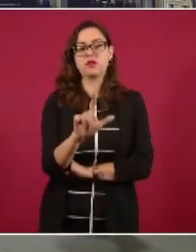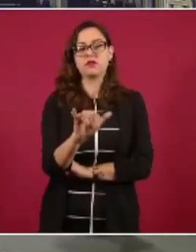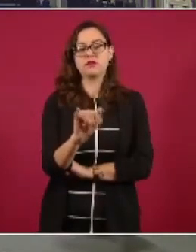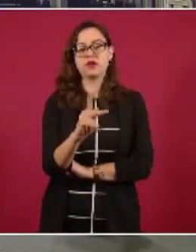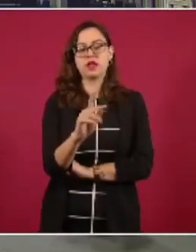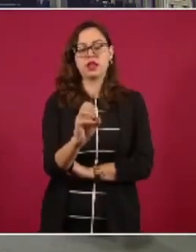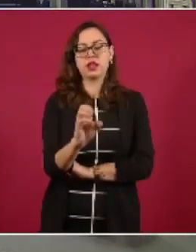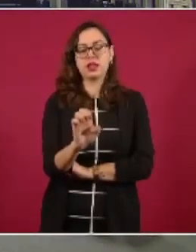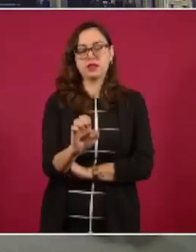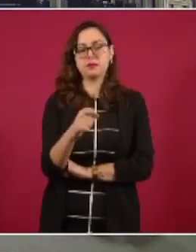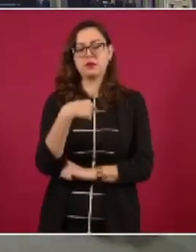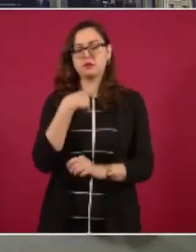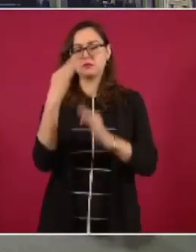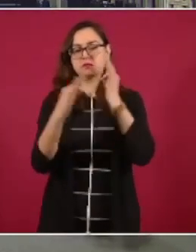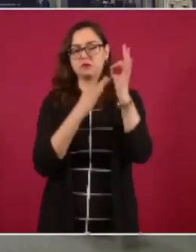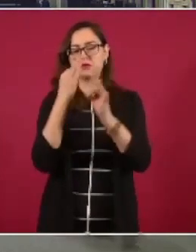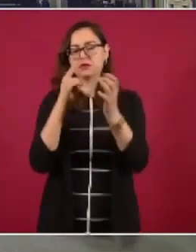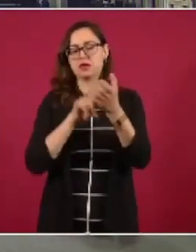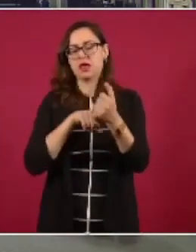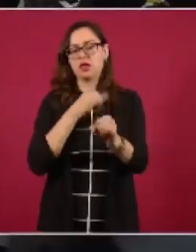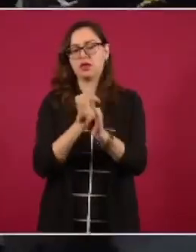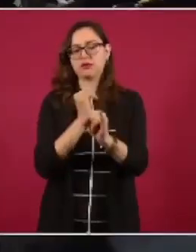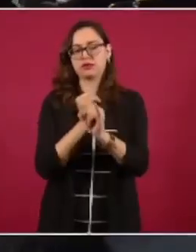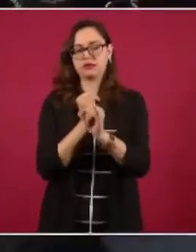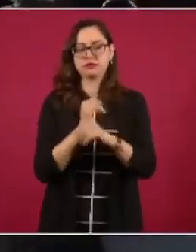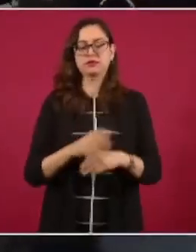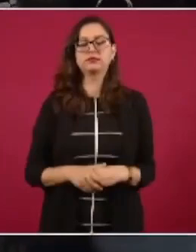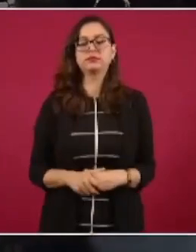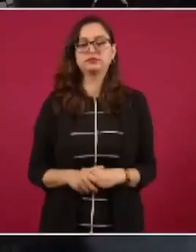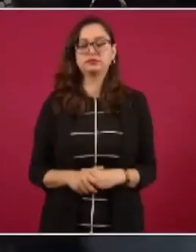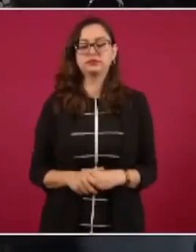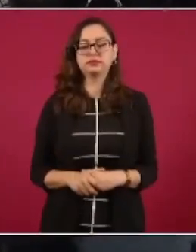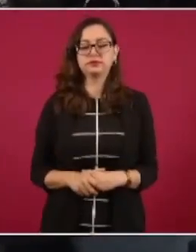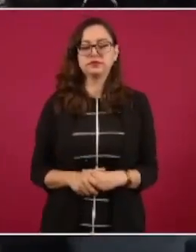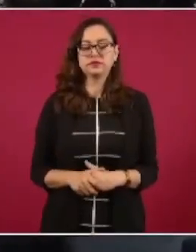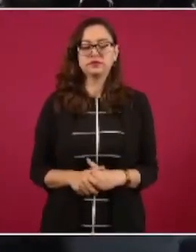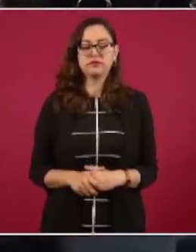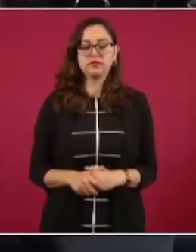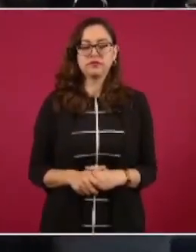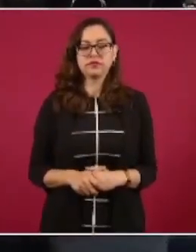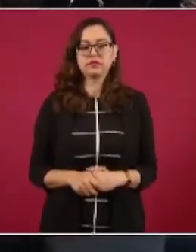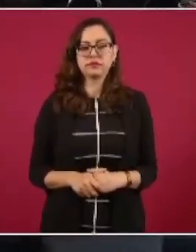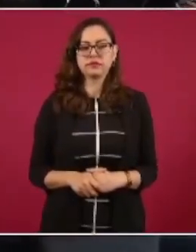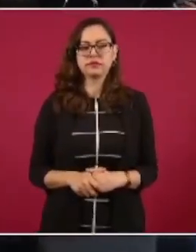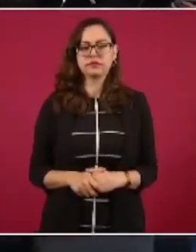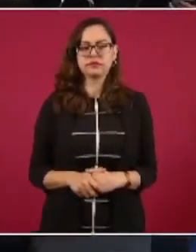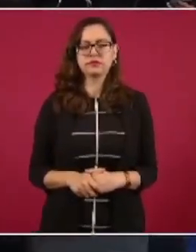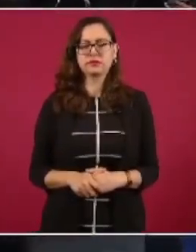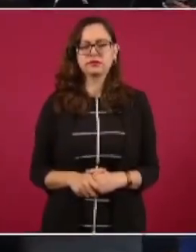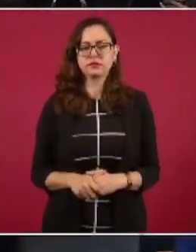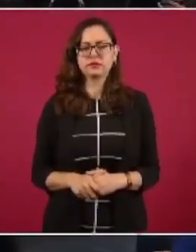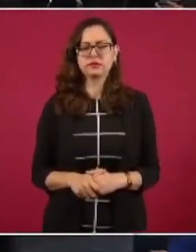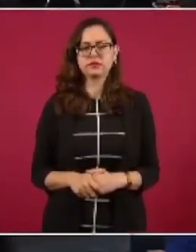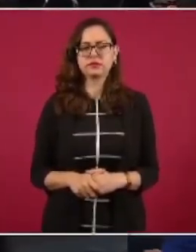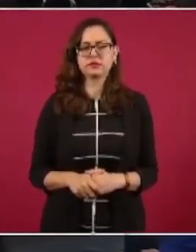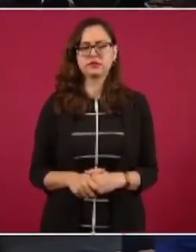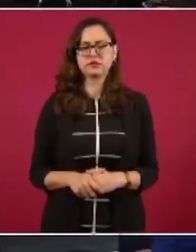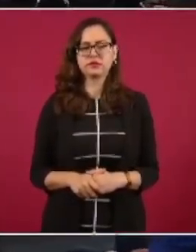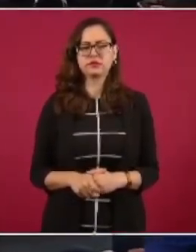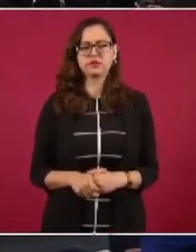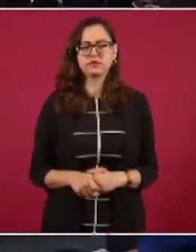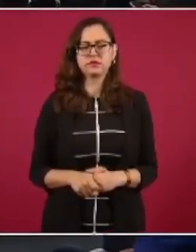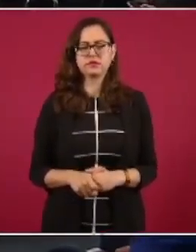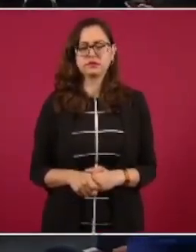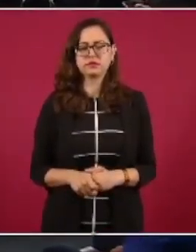tiempo.com.mx y puentelibre.mx. Pues ya se pospuso la solución al conflicto de la